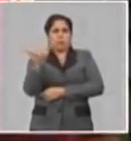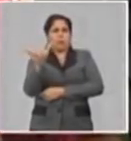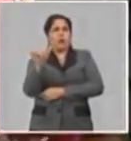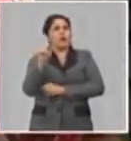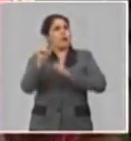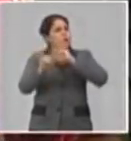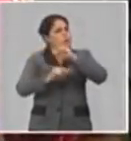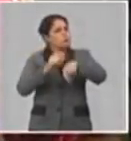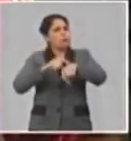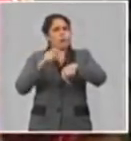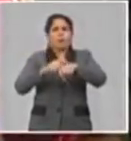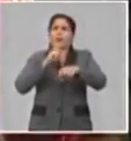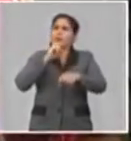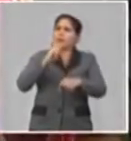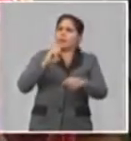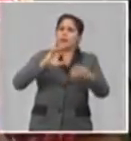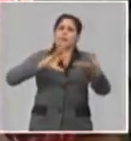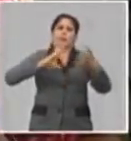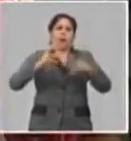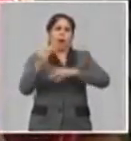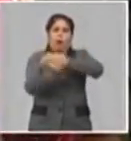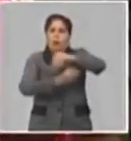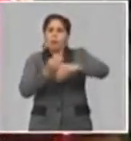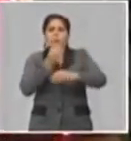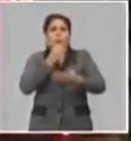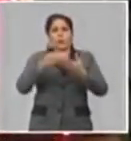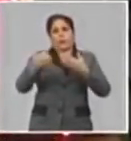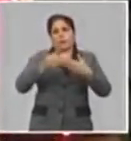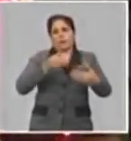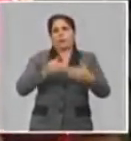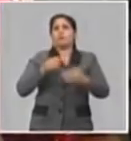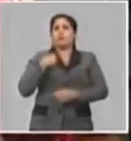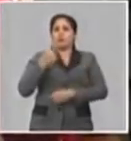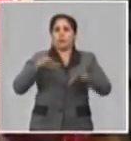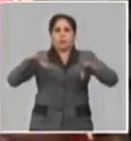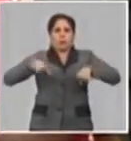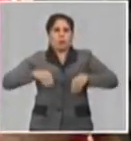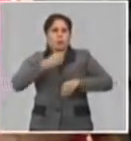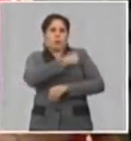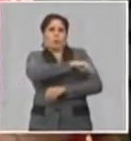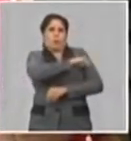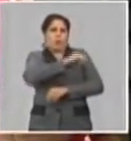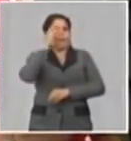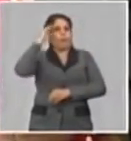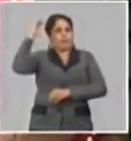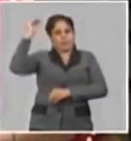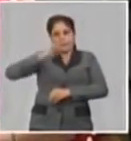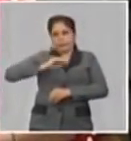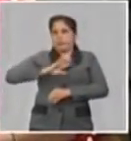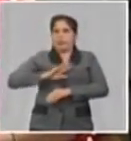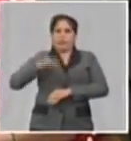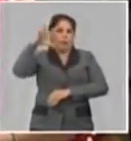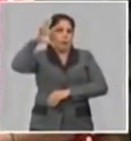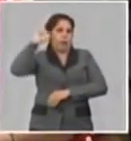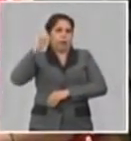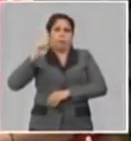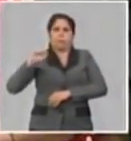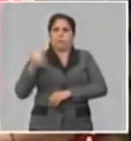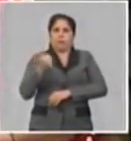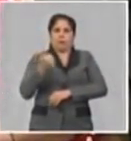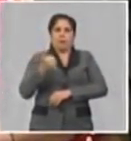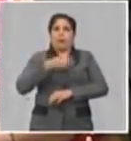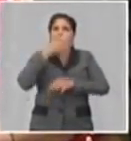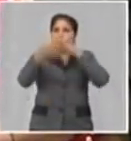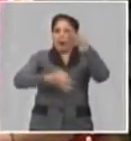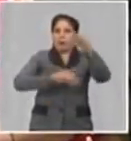son momentos que requieren otras medidas. Y el pueblo seguramente lo va a entender. Están los argumentos,